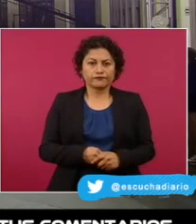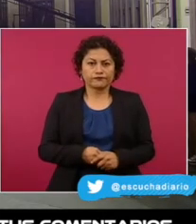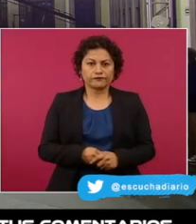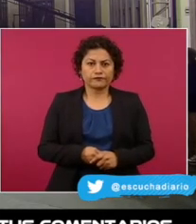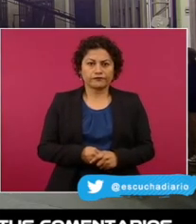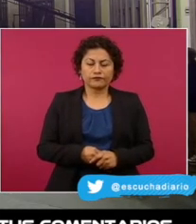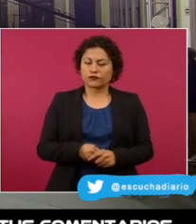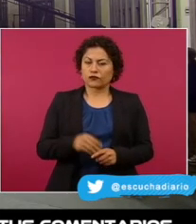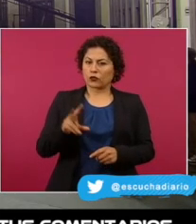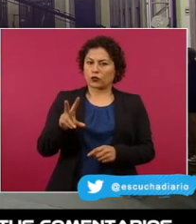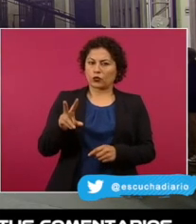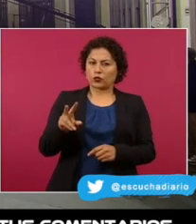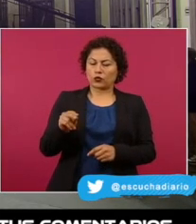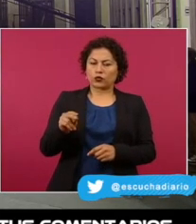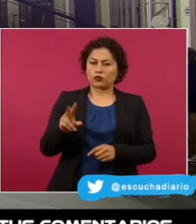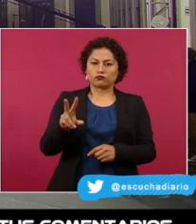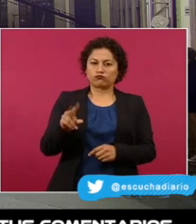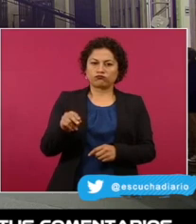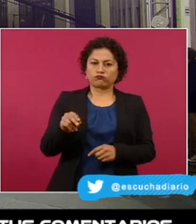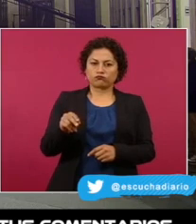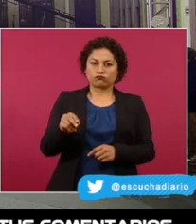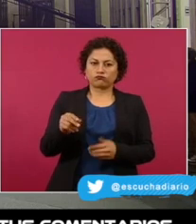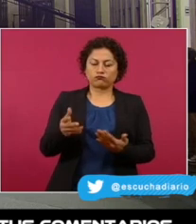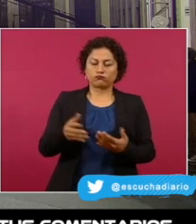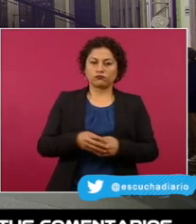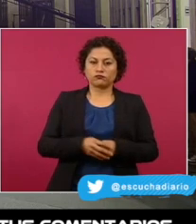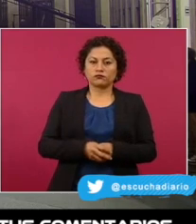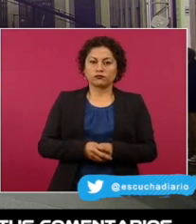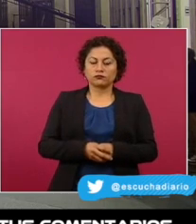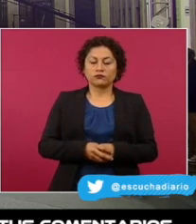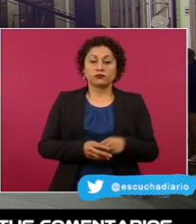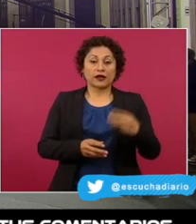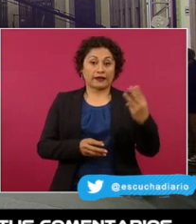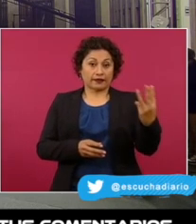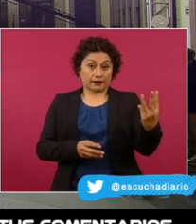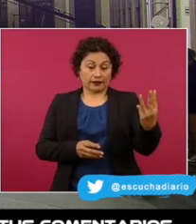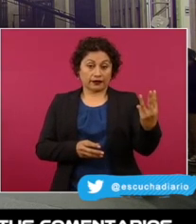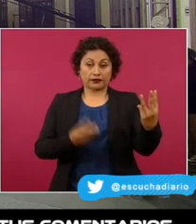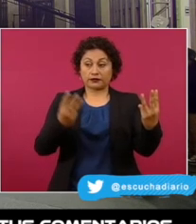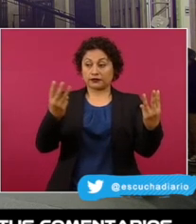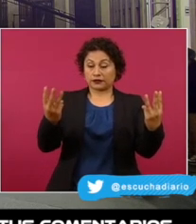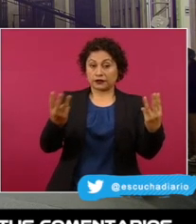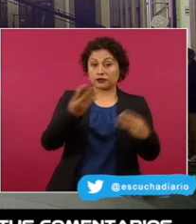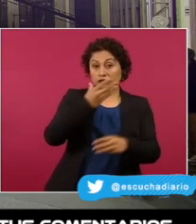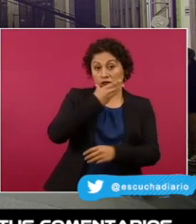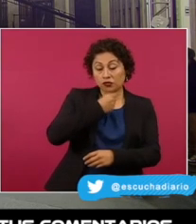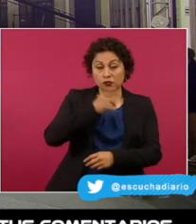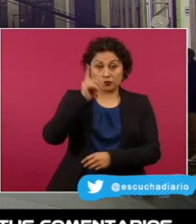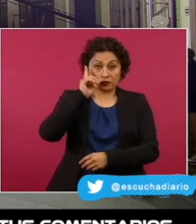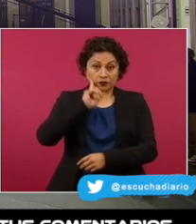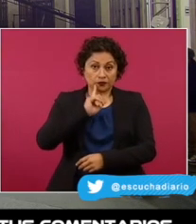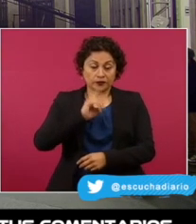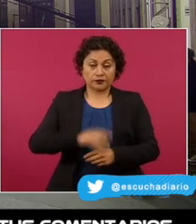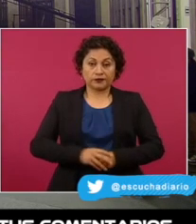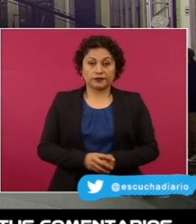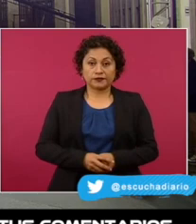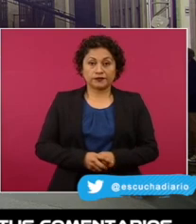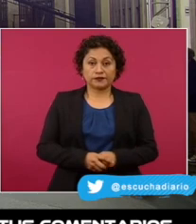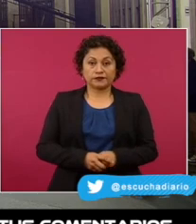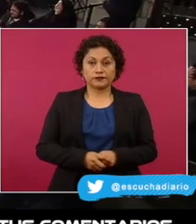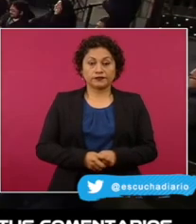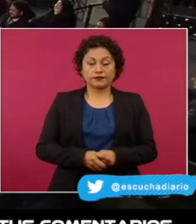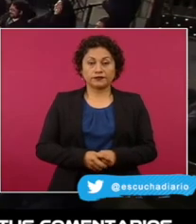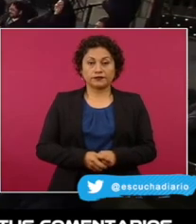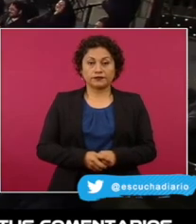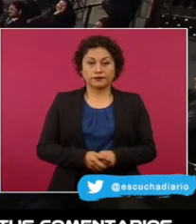que los 4 nuevos consejeros del INE deben ser demócratas, honestos, íntegros e incorruptibles. Los nuevos integrantes ocuparán